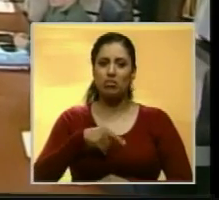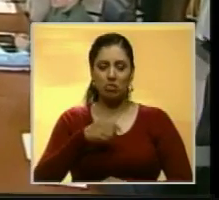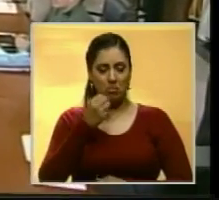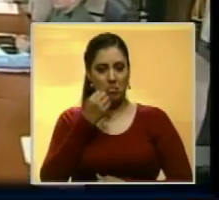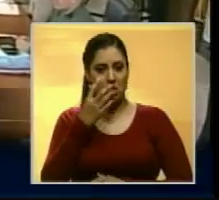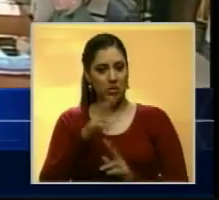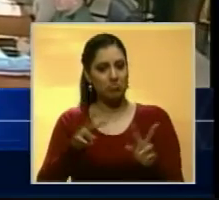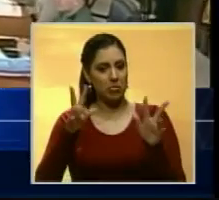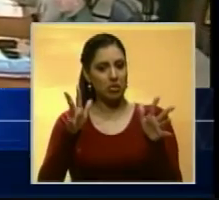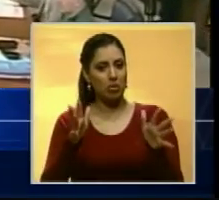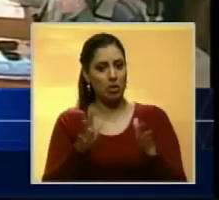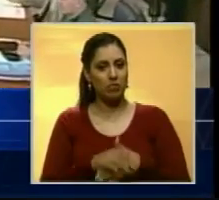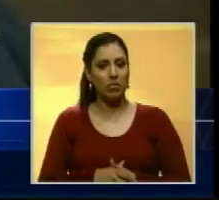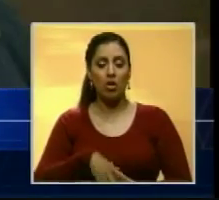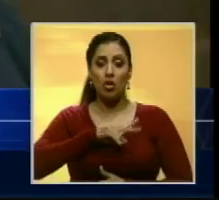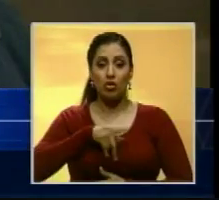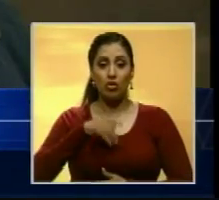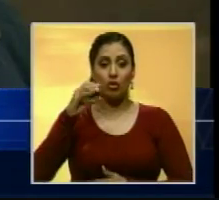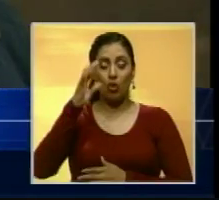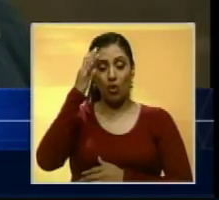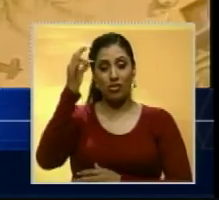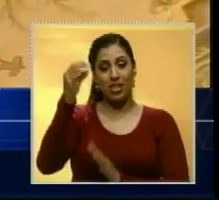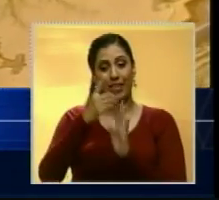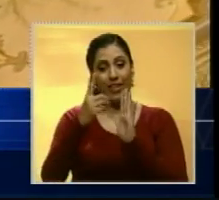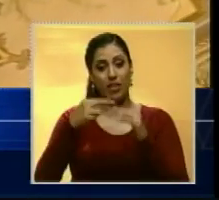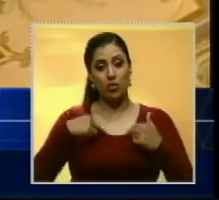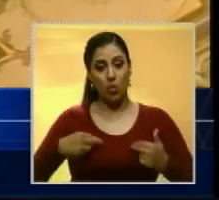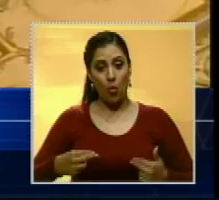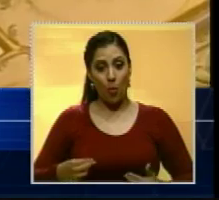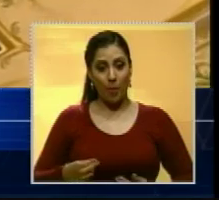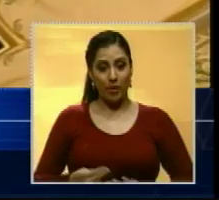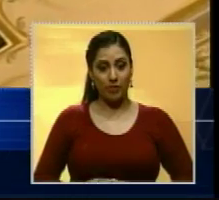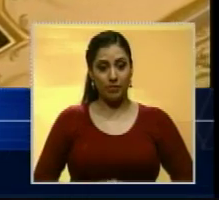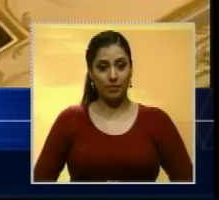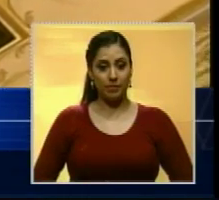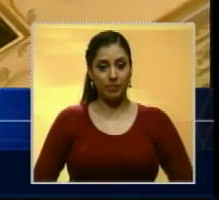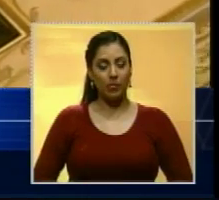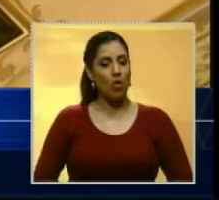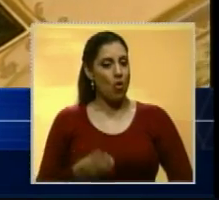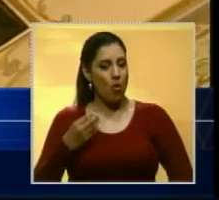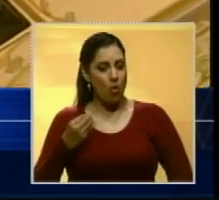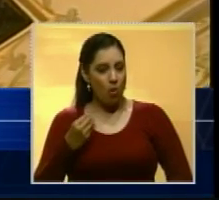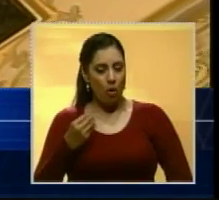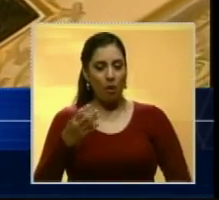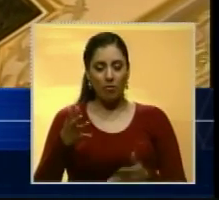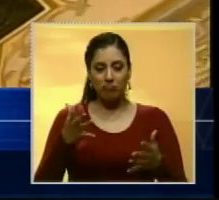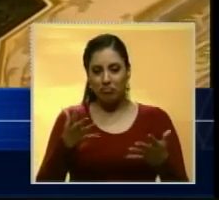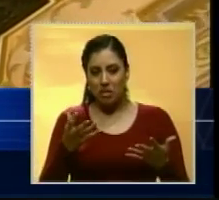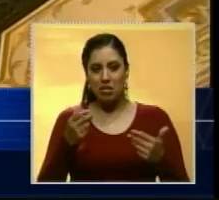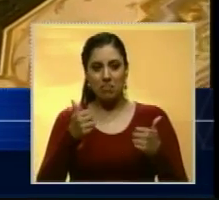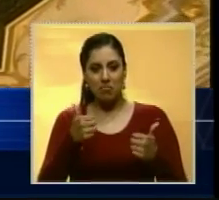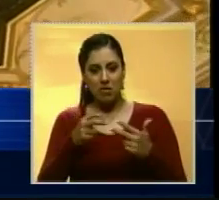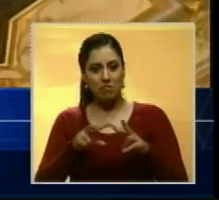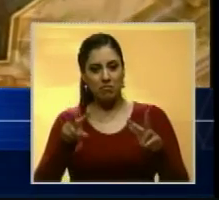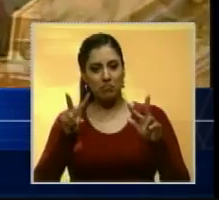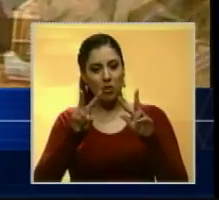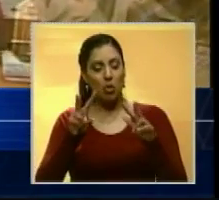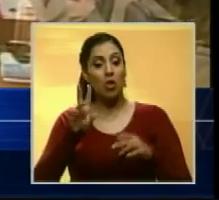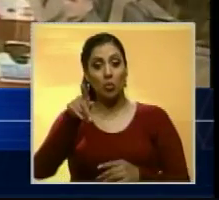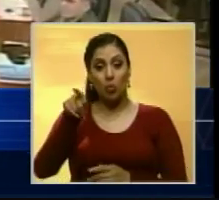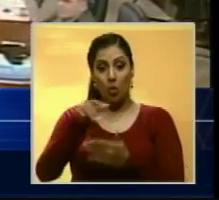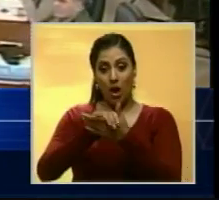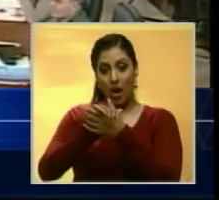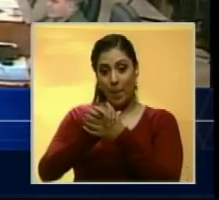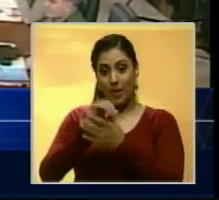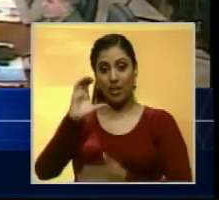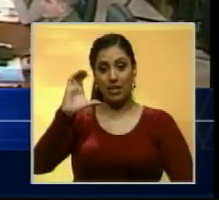buena victoria en el Consejo de Derechos Humanos de Ginebra. ¿Cómo ha sido una buena victoria? Tus amigos